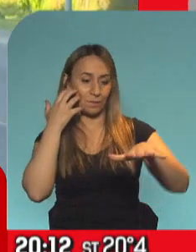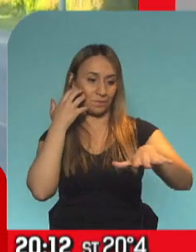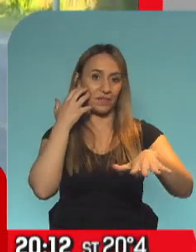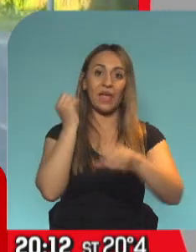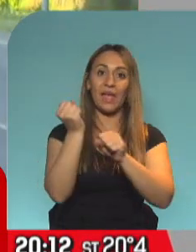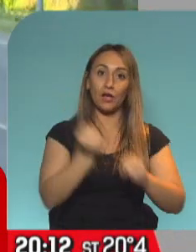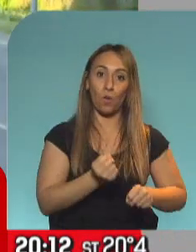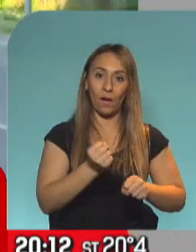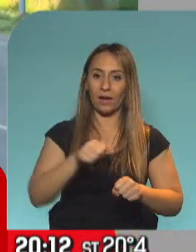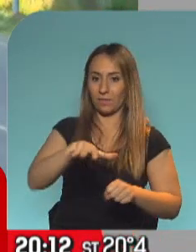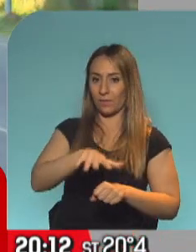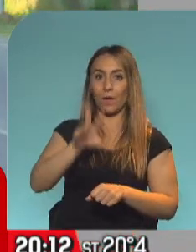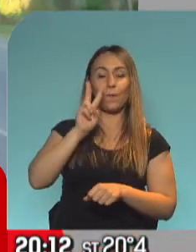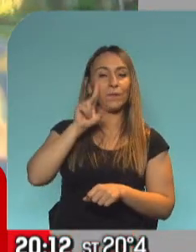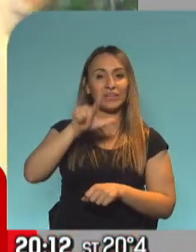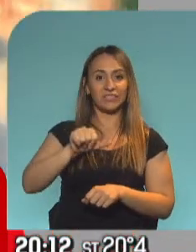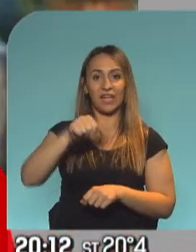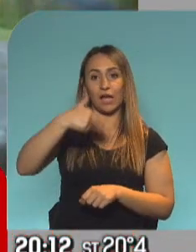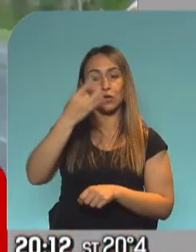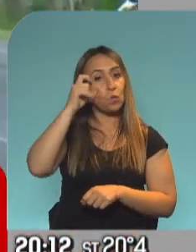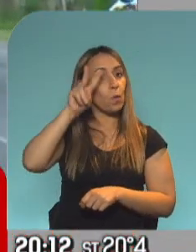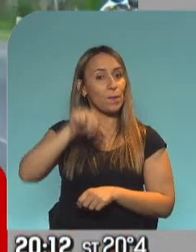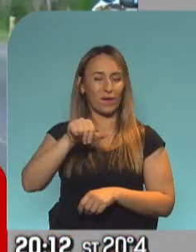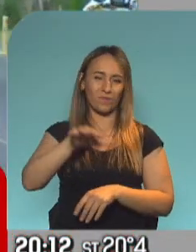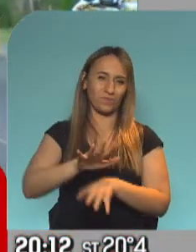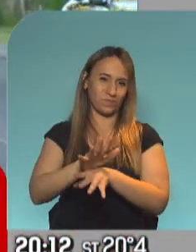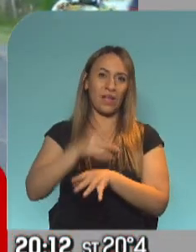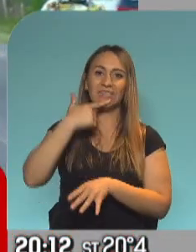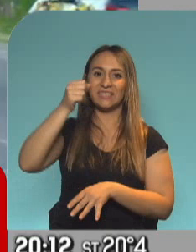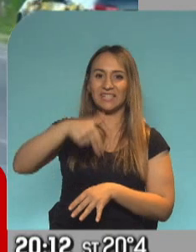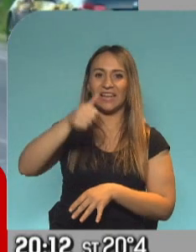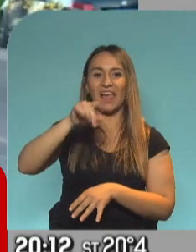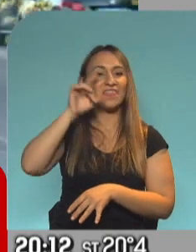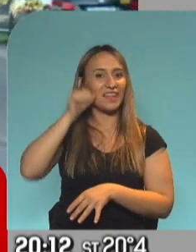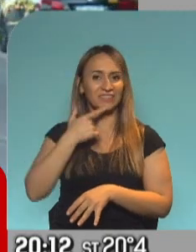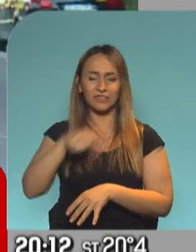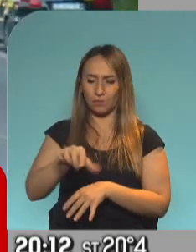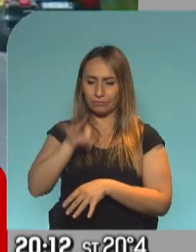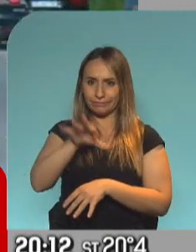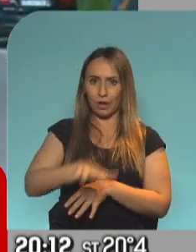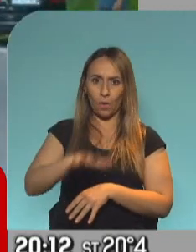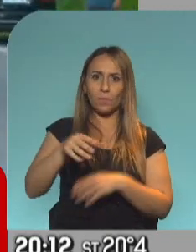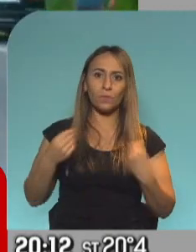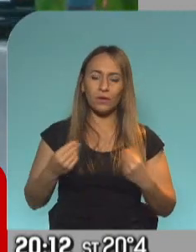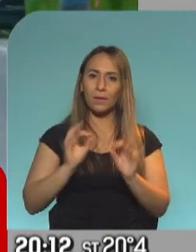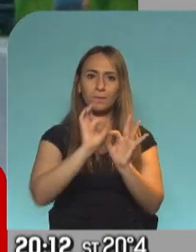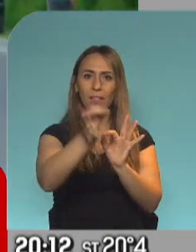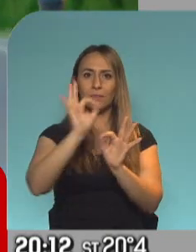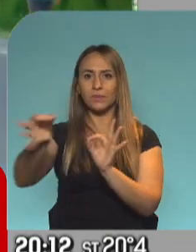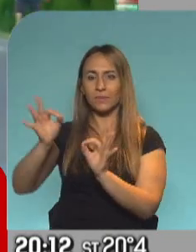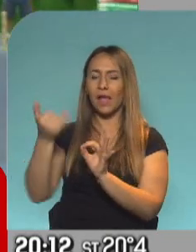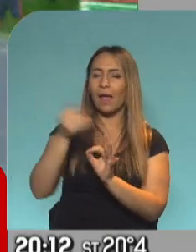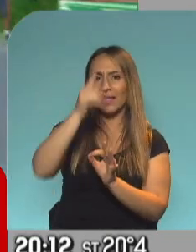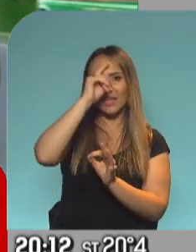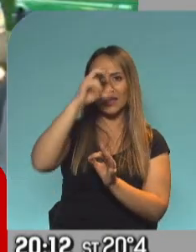andrés donde está maradona ese lugar ese lugar es elegido porque hay muchas clínicas importantes de las cuales sus medical es